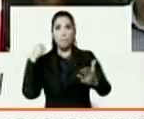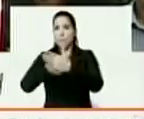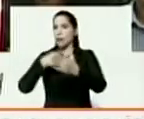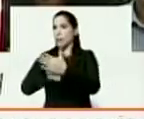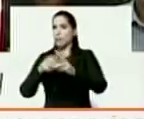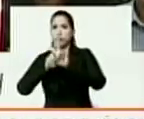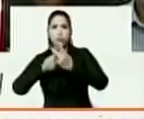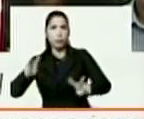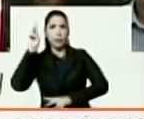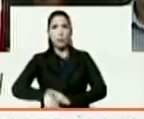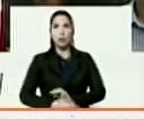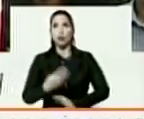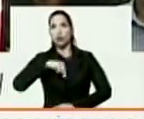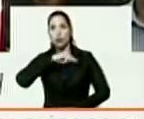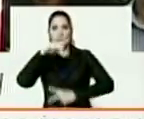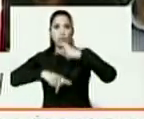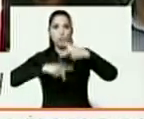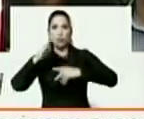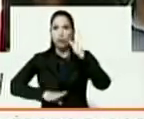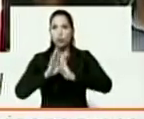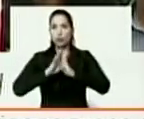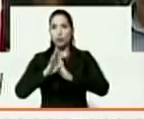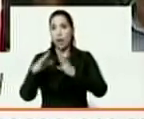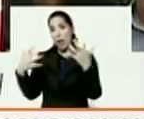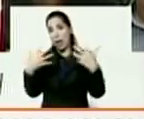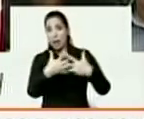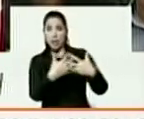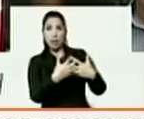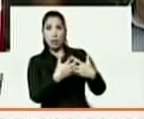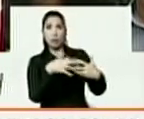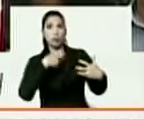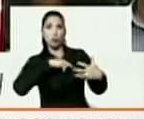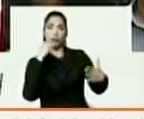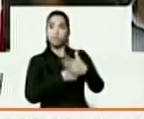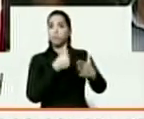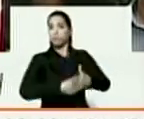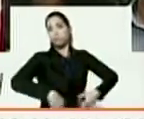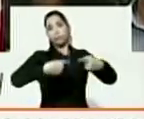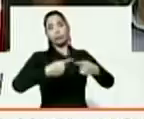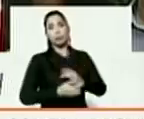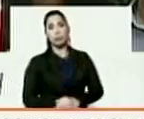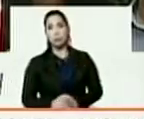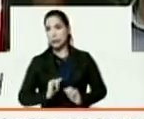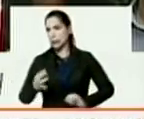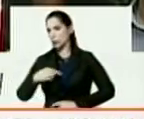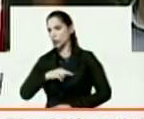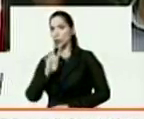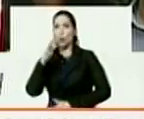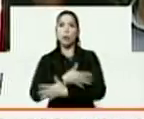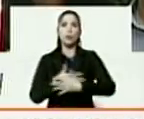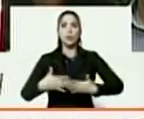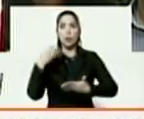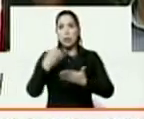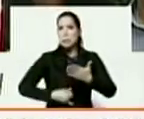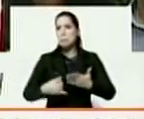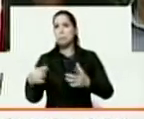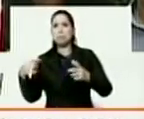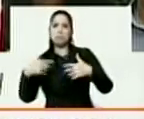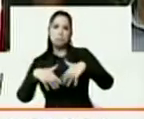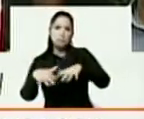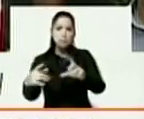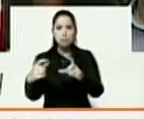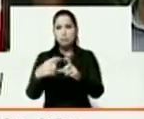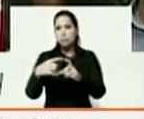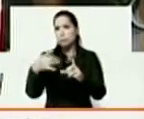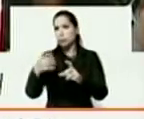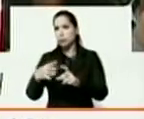paz producimos en la guerra combatiendo por eso ya llevamos cuatro millones de milicianos por eso nos